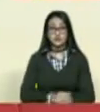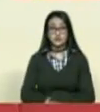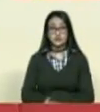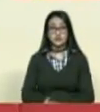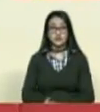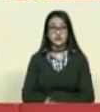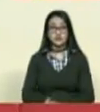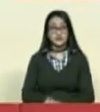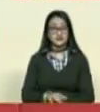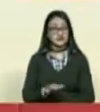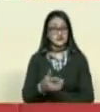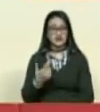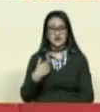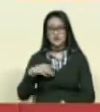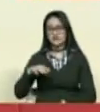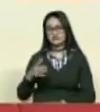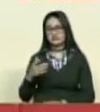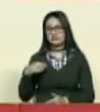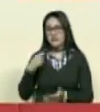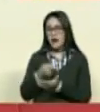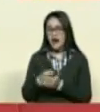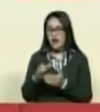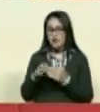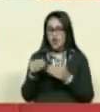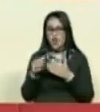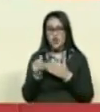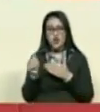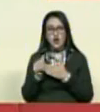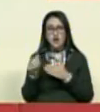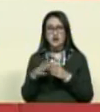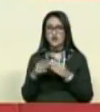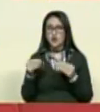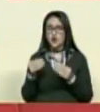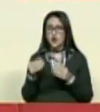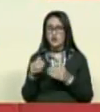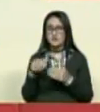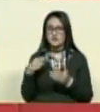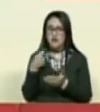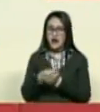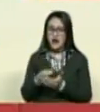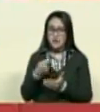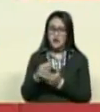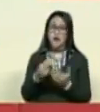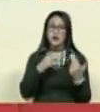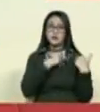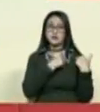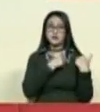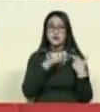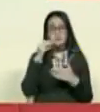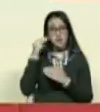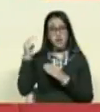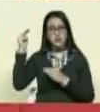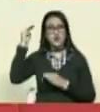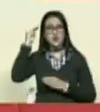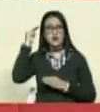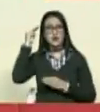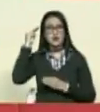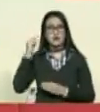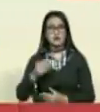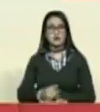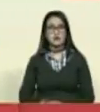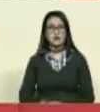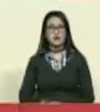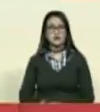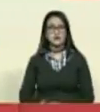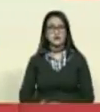hemos tenido que pagar dólar tras dólar, con equilibrio, con responsabilidad, con madurez, con altura, y